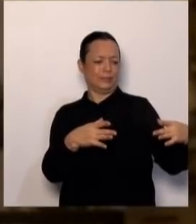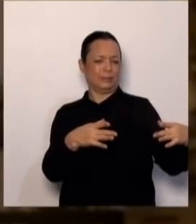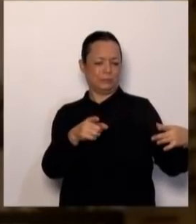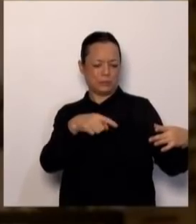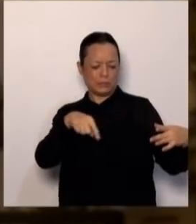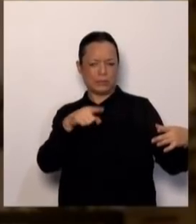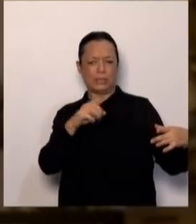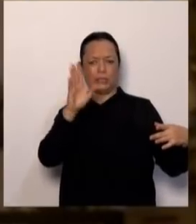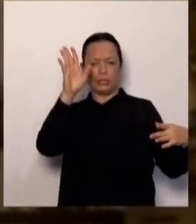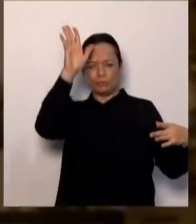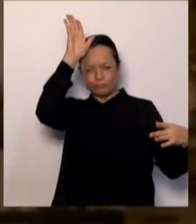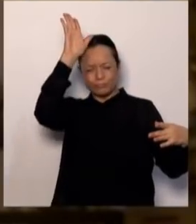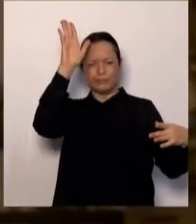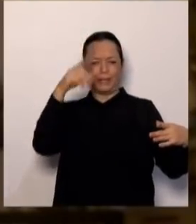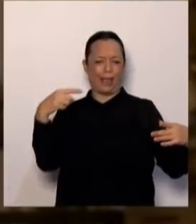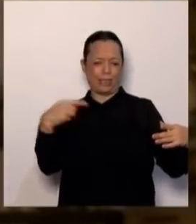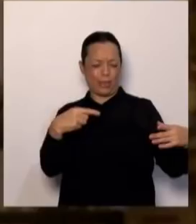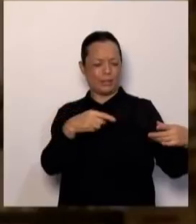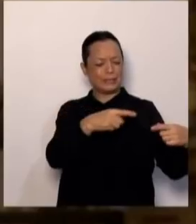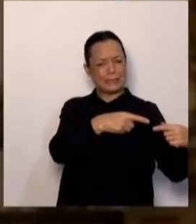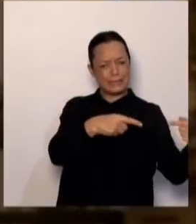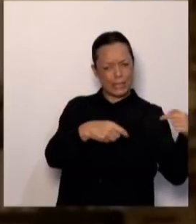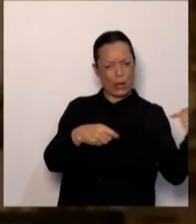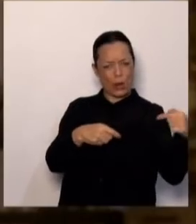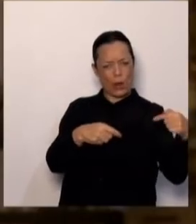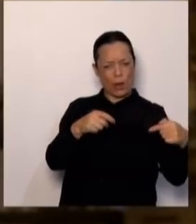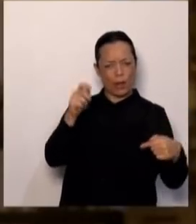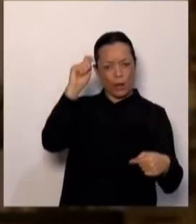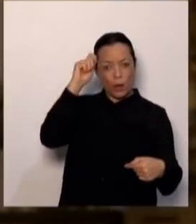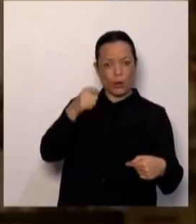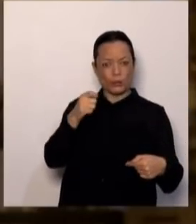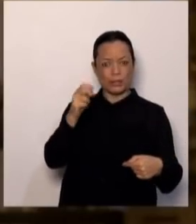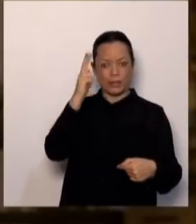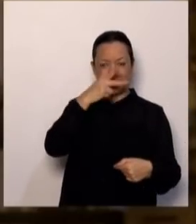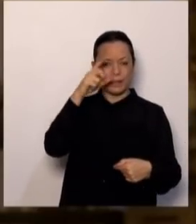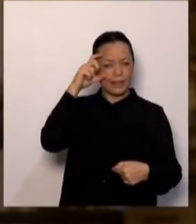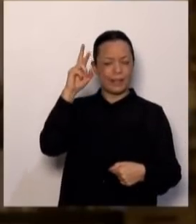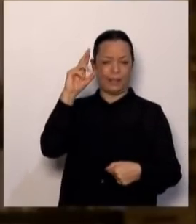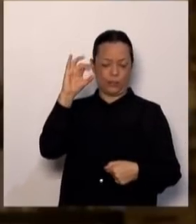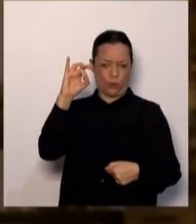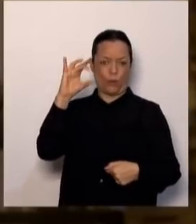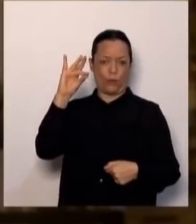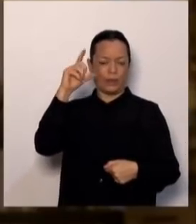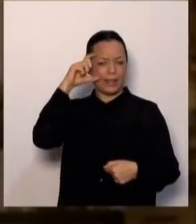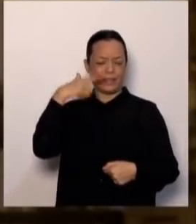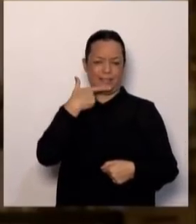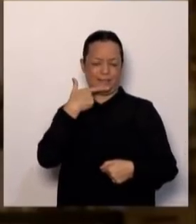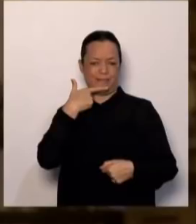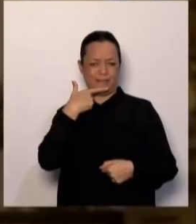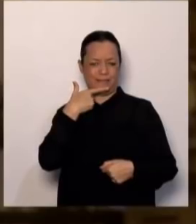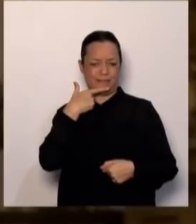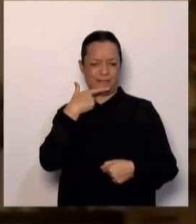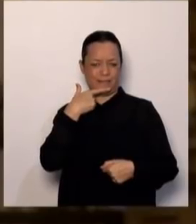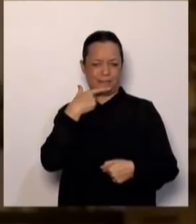los herodianos de la corte de Herodes transaban con los romanos para poder